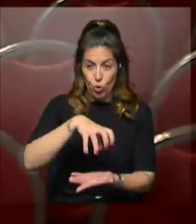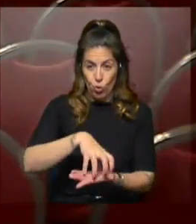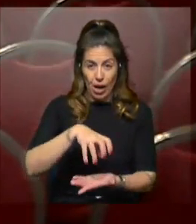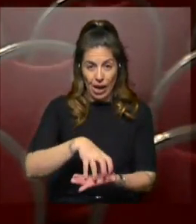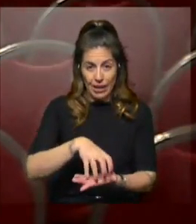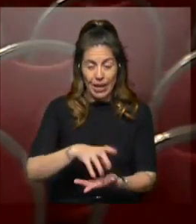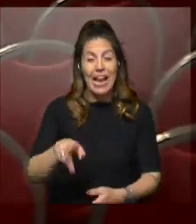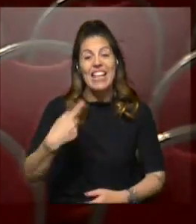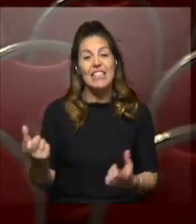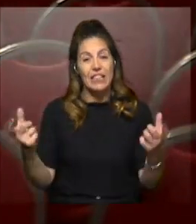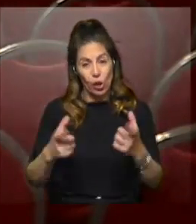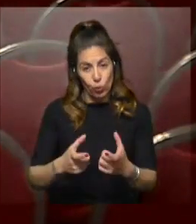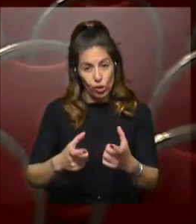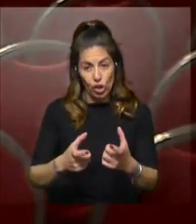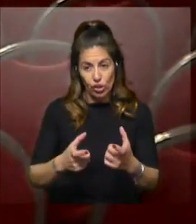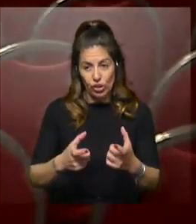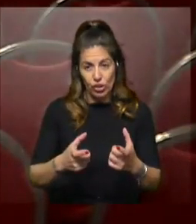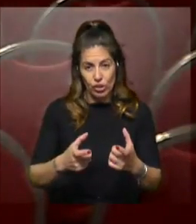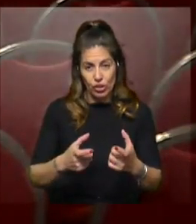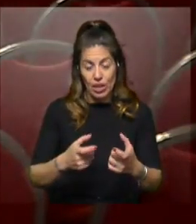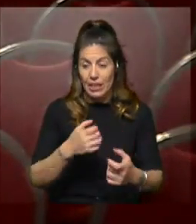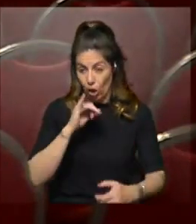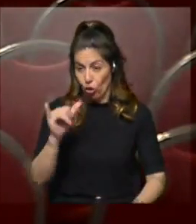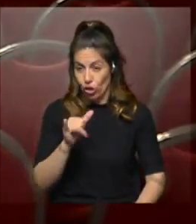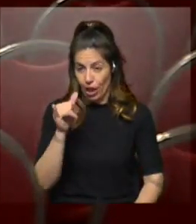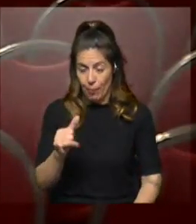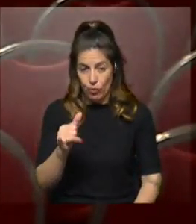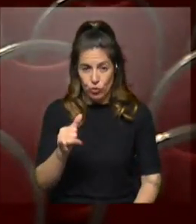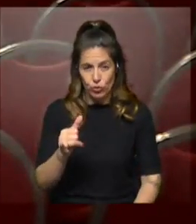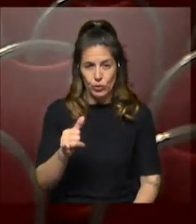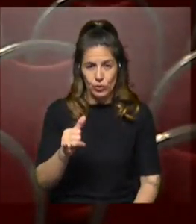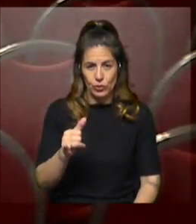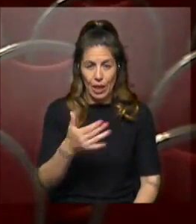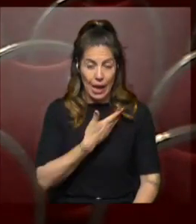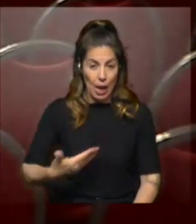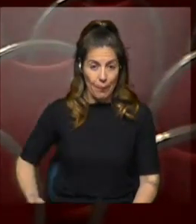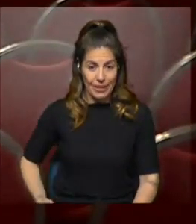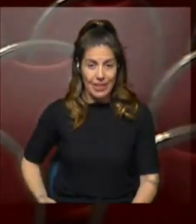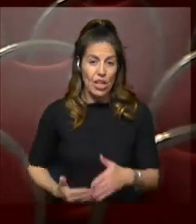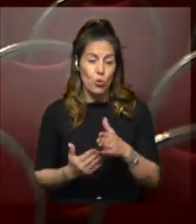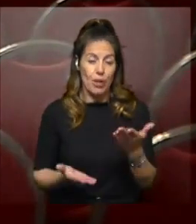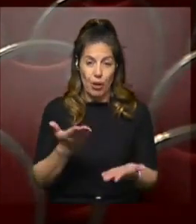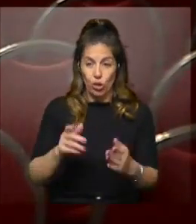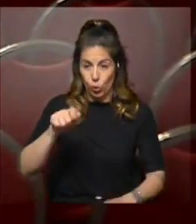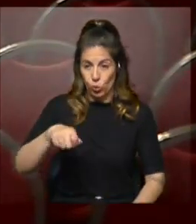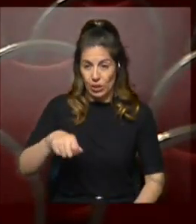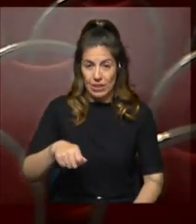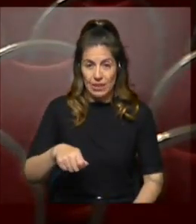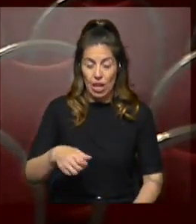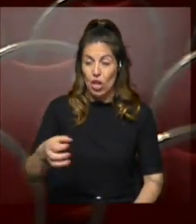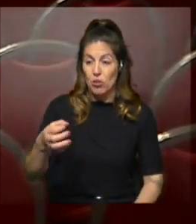a la siguiente reunión le llevamos la novedad a la Presidenta de la Suprema Corte de Justicia, nos quedaron